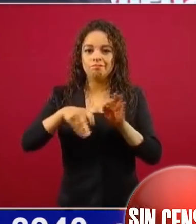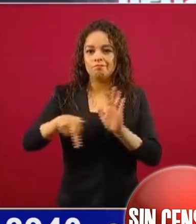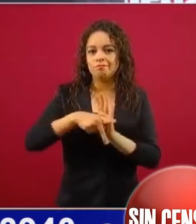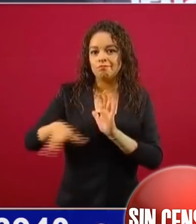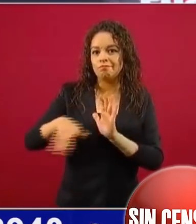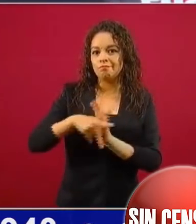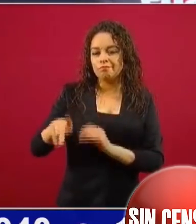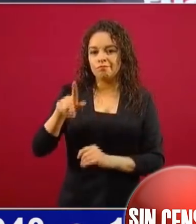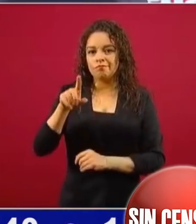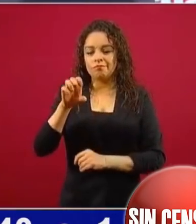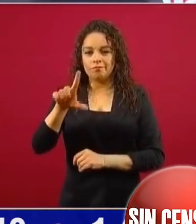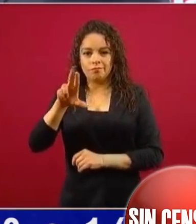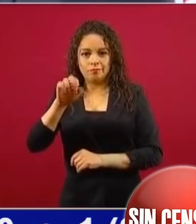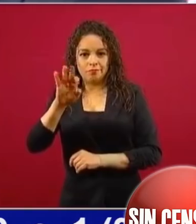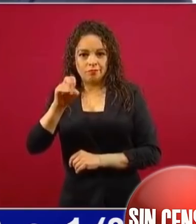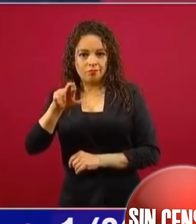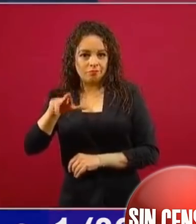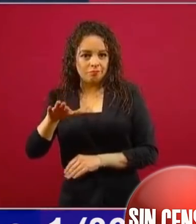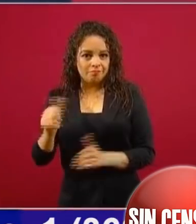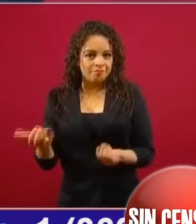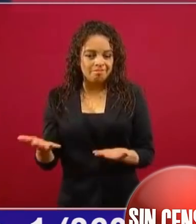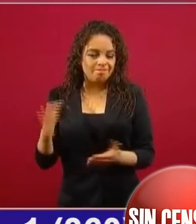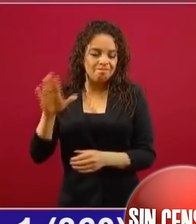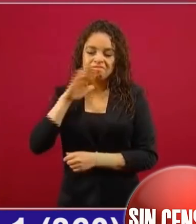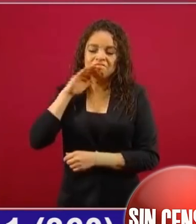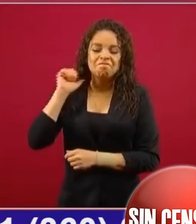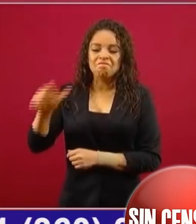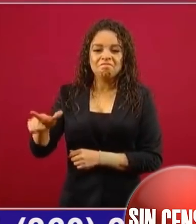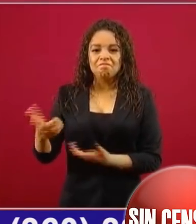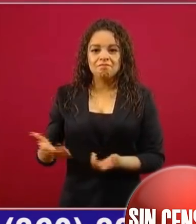están empeñados en eso, pero no es nuevo.